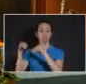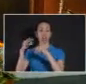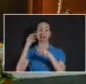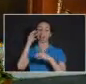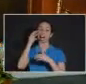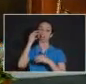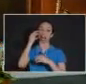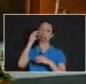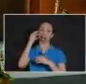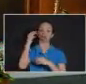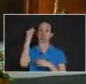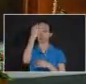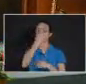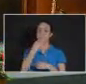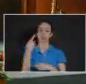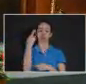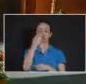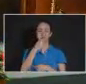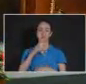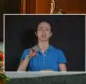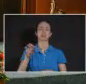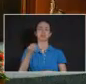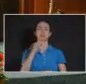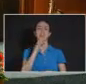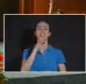Allá está, hermano. ¿Qué es eso, hermano?